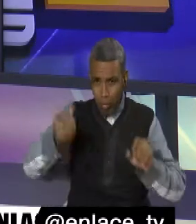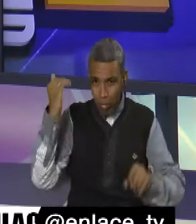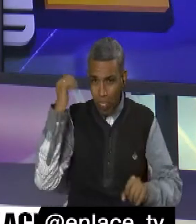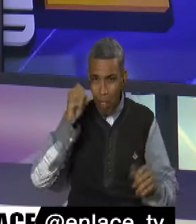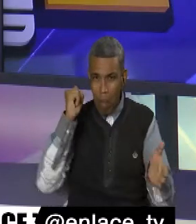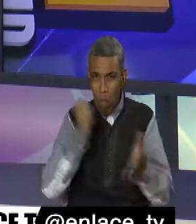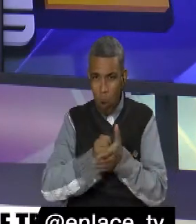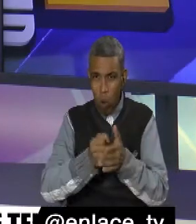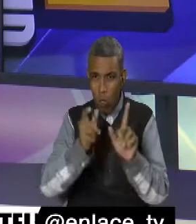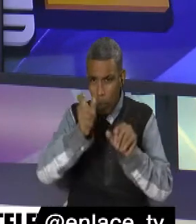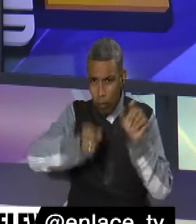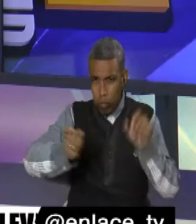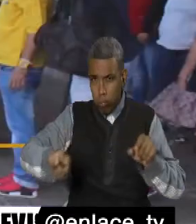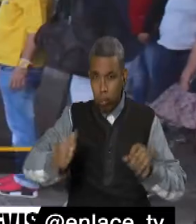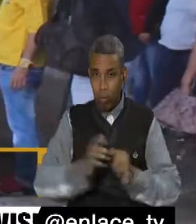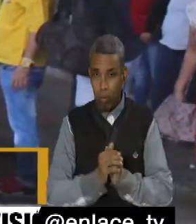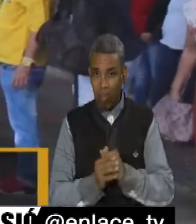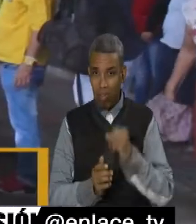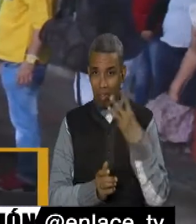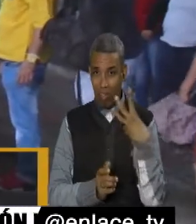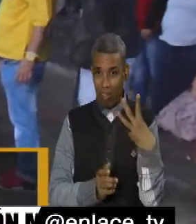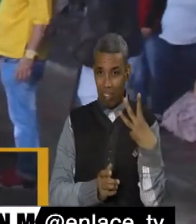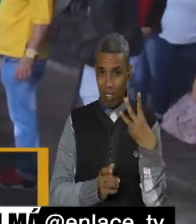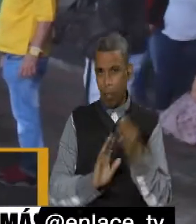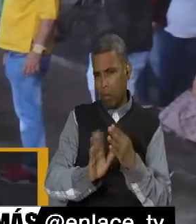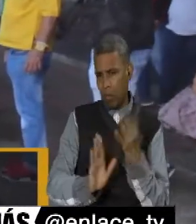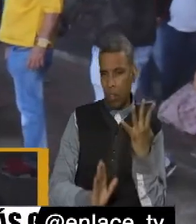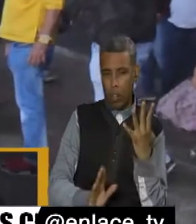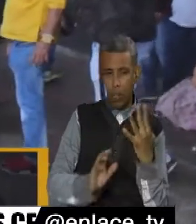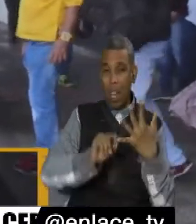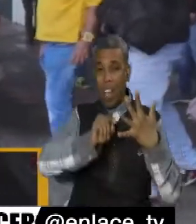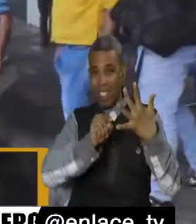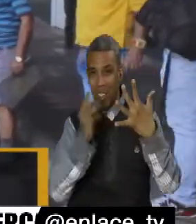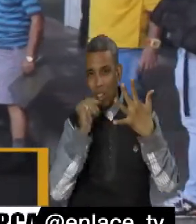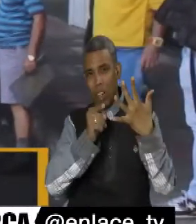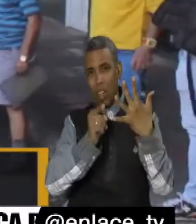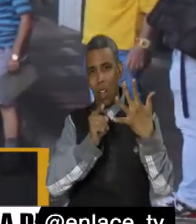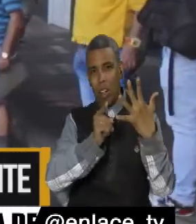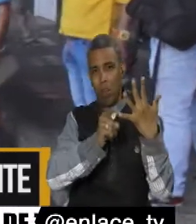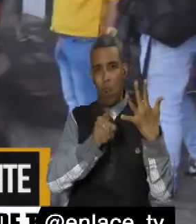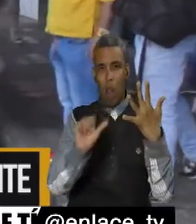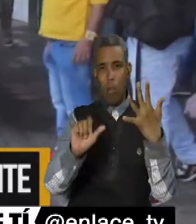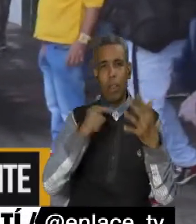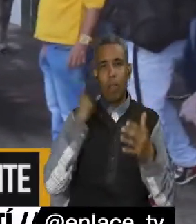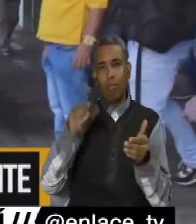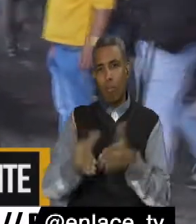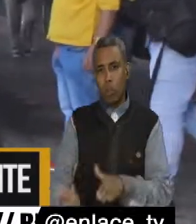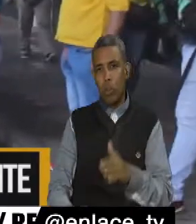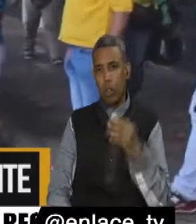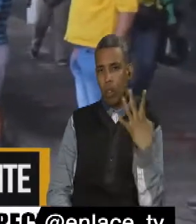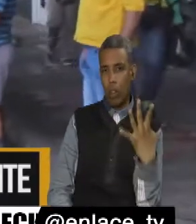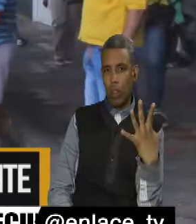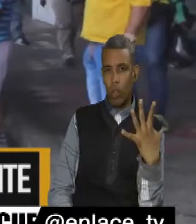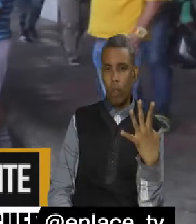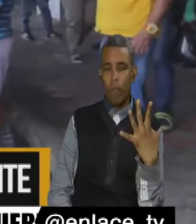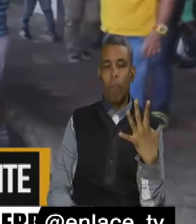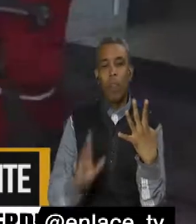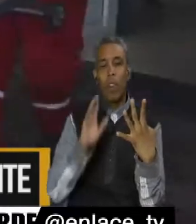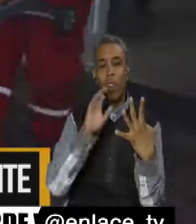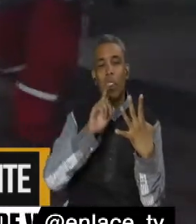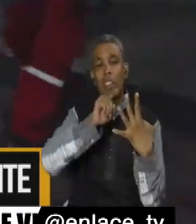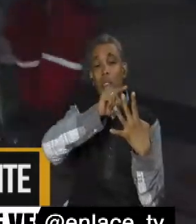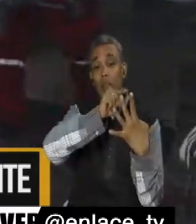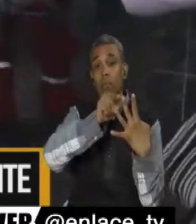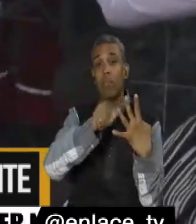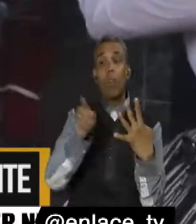de Bucaramanga. Cuatro de los pacientes que resultaron gravemente heridos en el accidente de la troncal del Magdalena Medio que dejó 10 personas muertas se encuentran